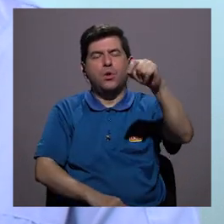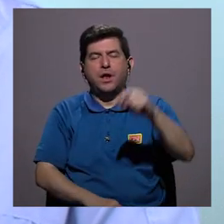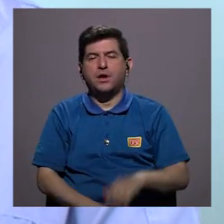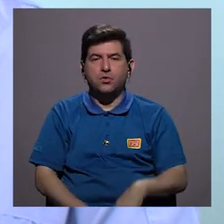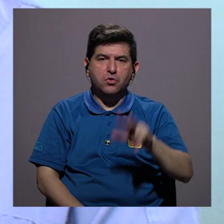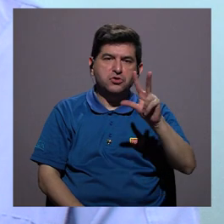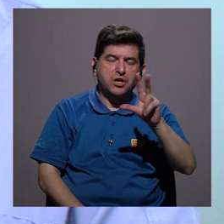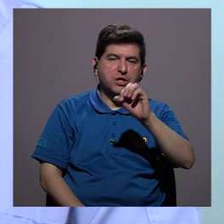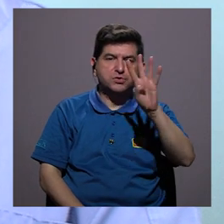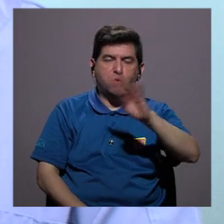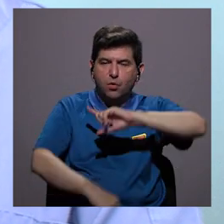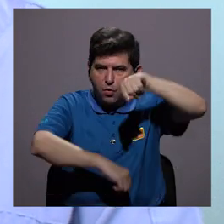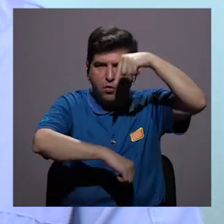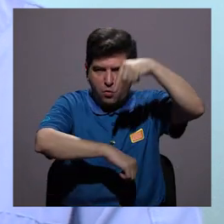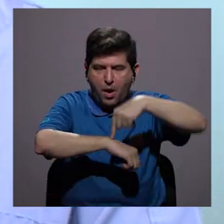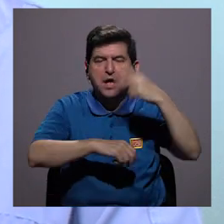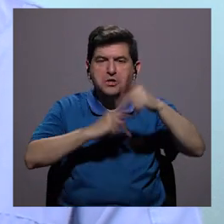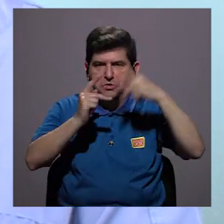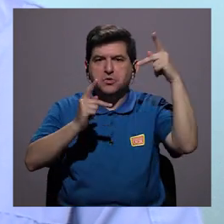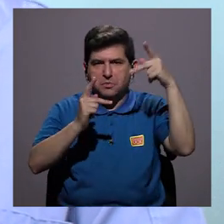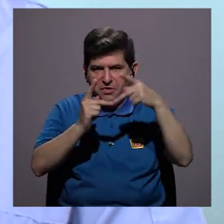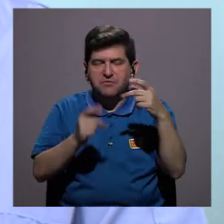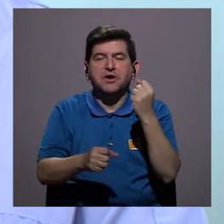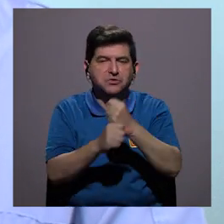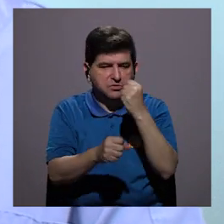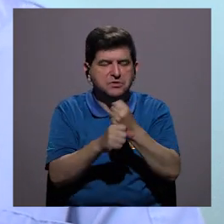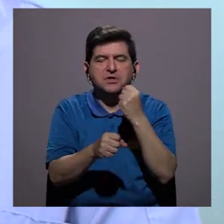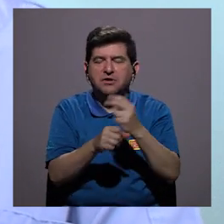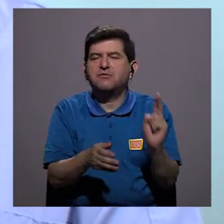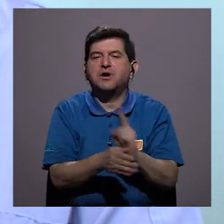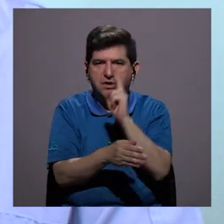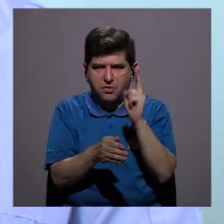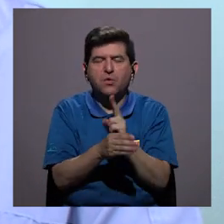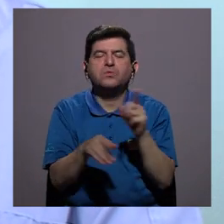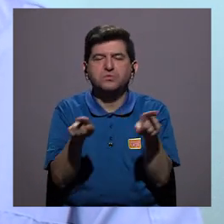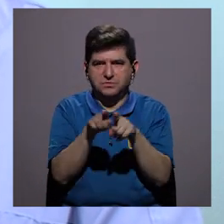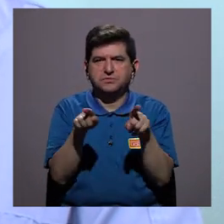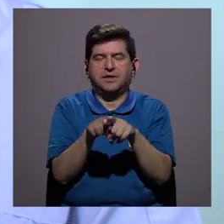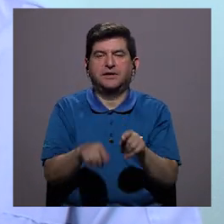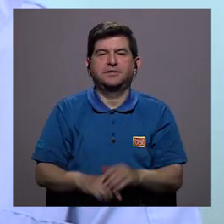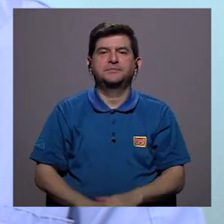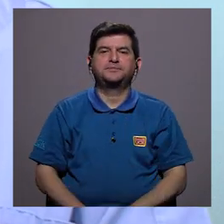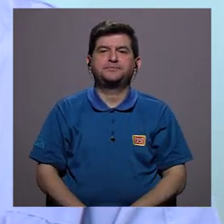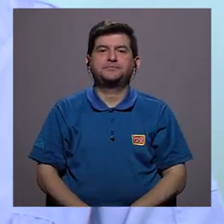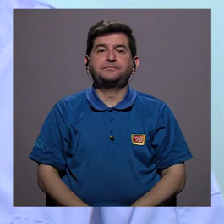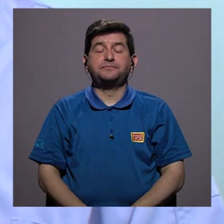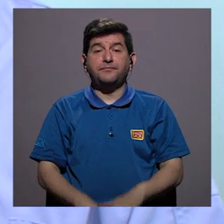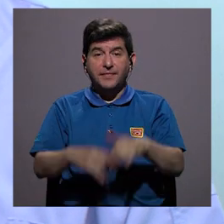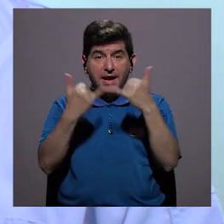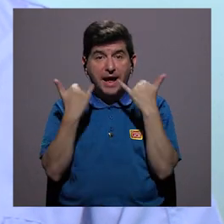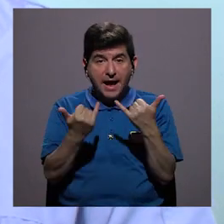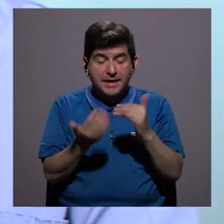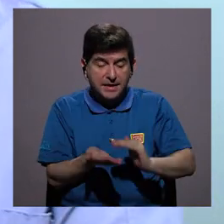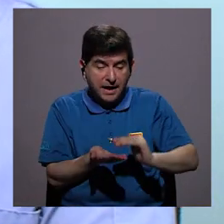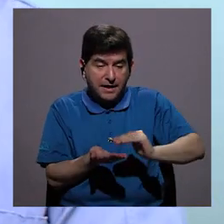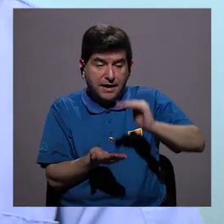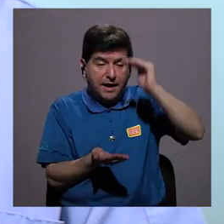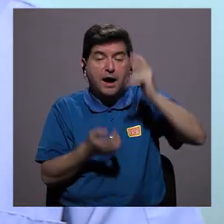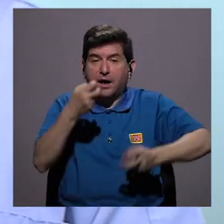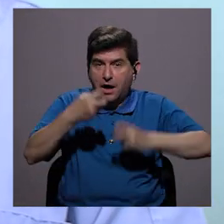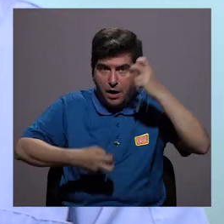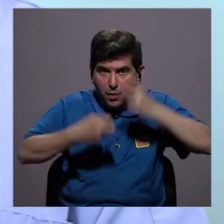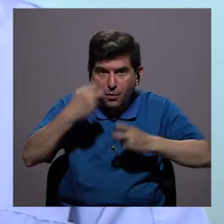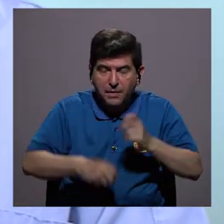pasen de más de 3 o 4 horas, perfectamente pueden, o para el trabajo, pueden utilizarlas sin ningún problema. Uh-huh. Conforme va aumentando el